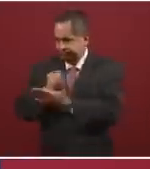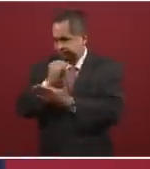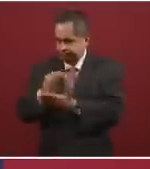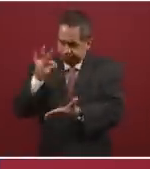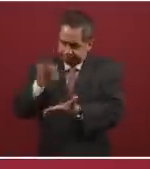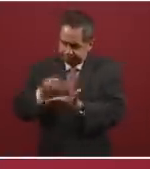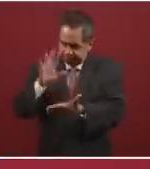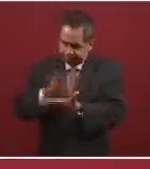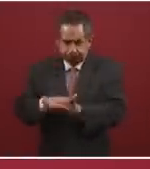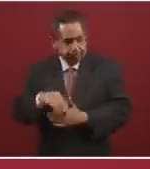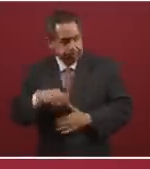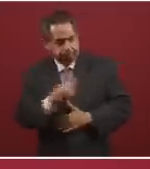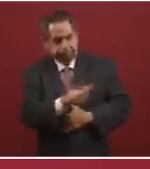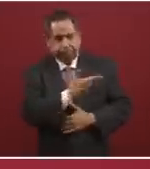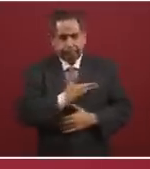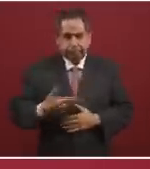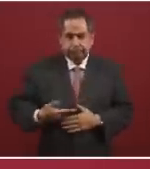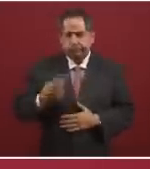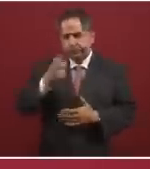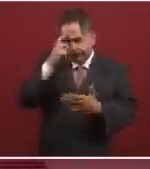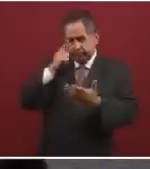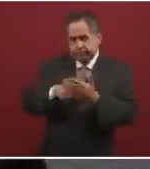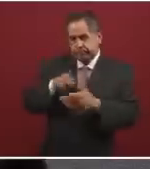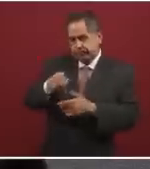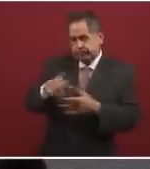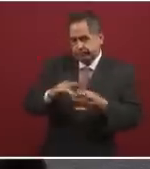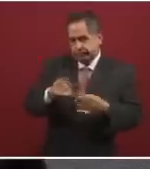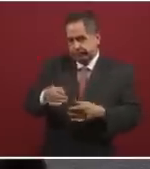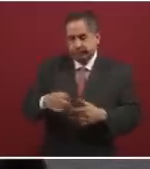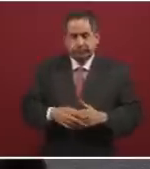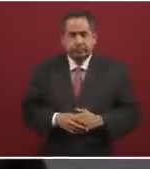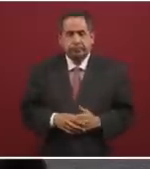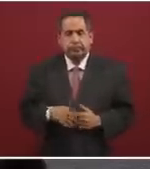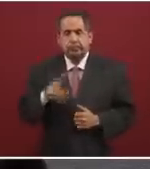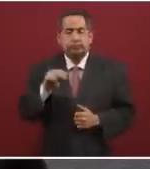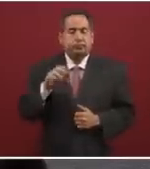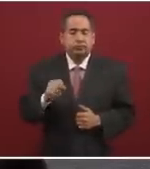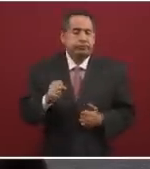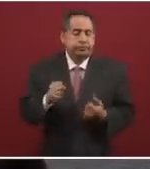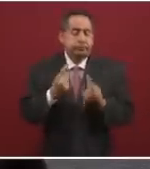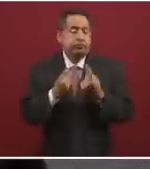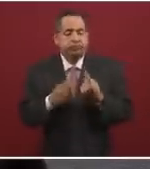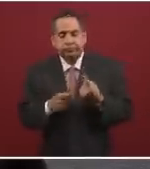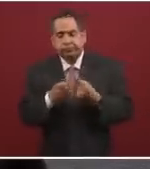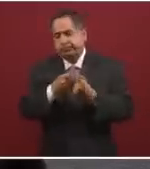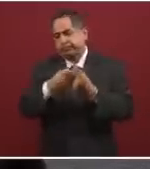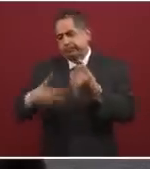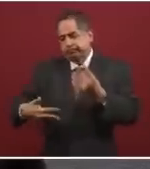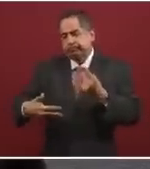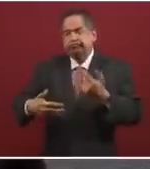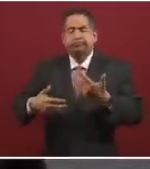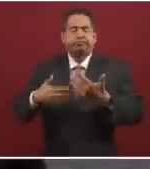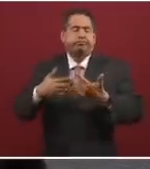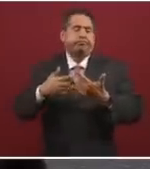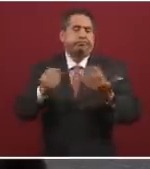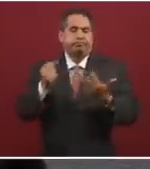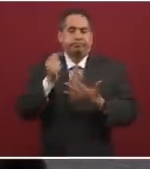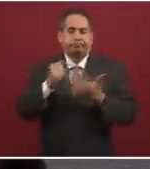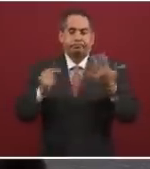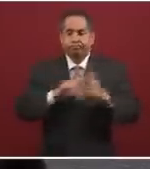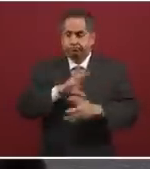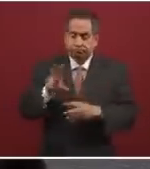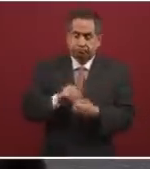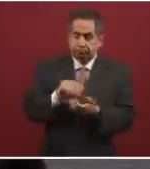análisis. Seguramente a eso se refiere usted, ¿no? No son pocos, son varios, y es un monto